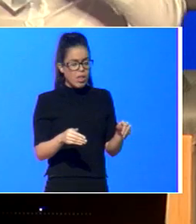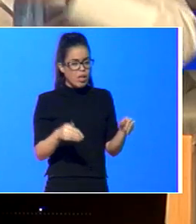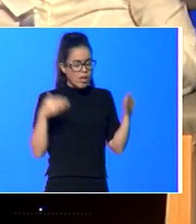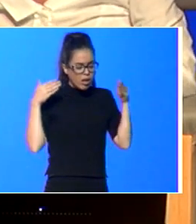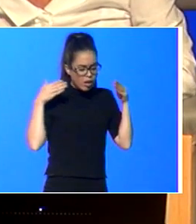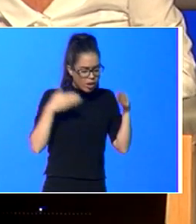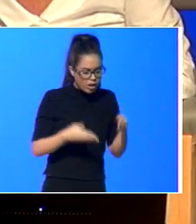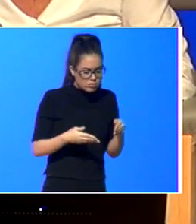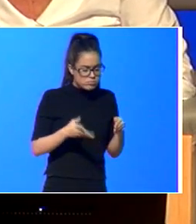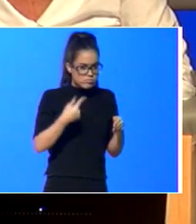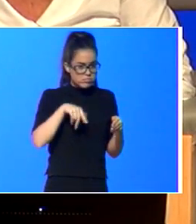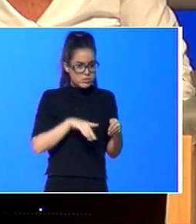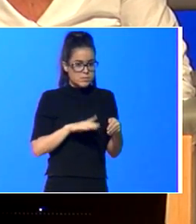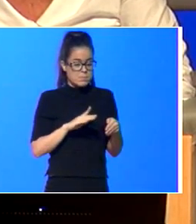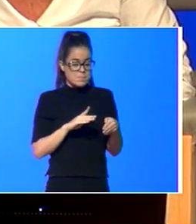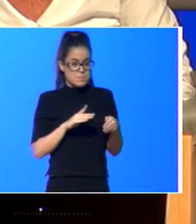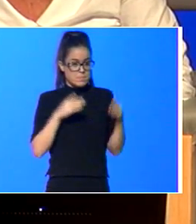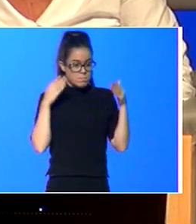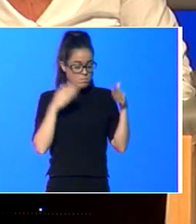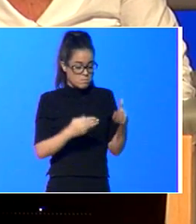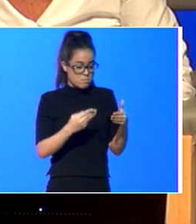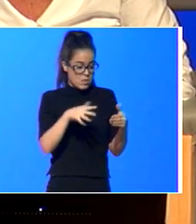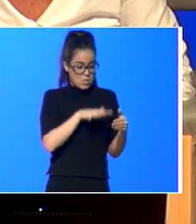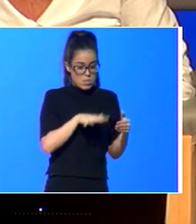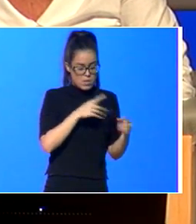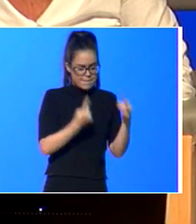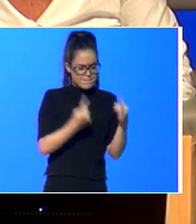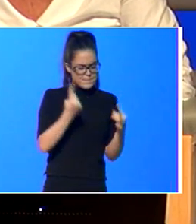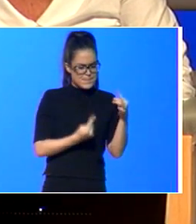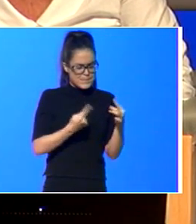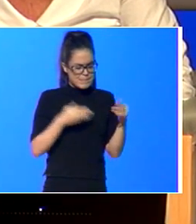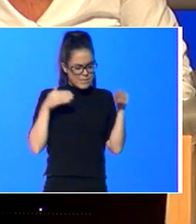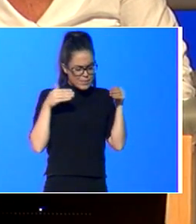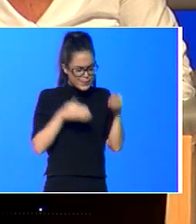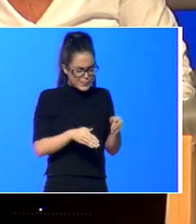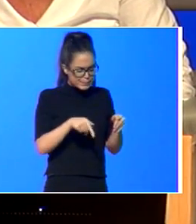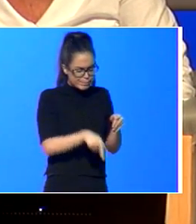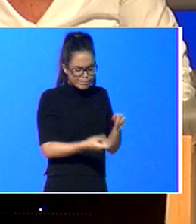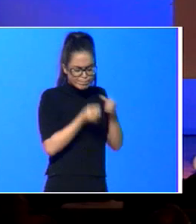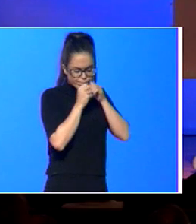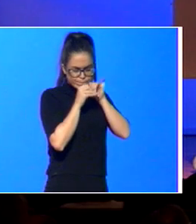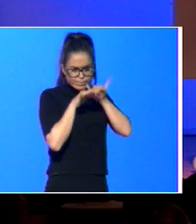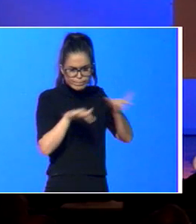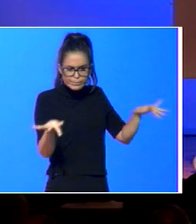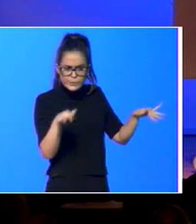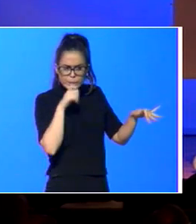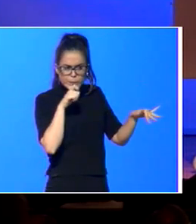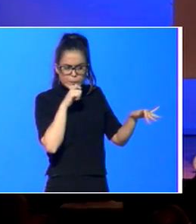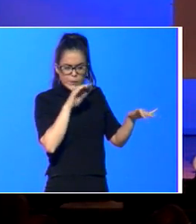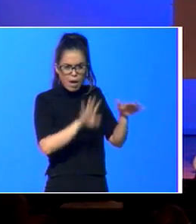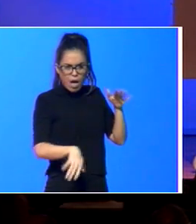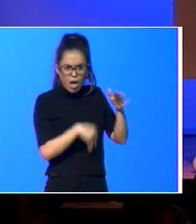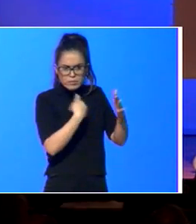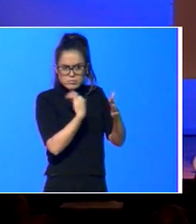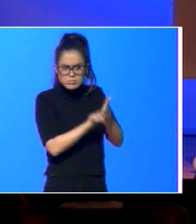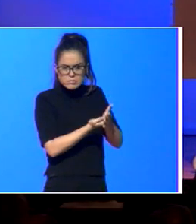fokuak eukido guzena zentratuta leku batzutan, zelan foko hori zabaldu bihar dan, eta azkanean danok sartu bihar